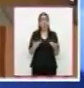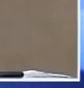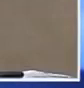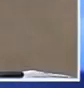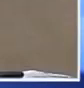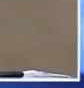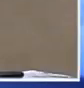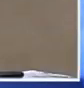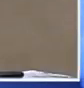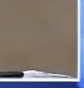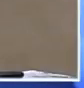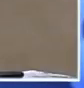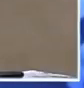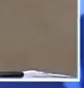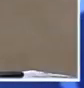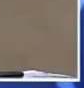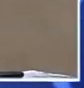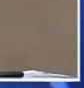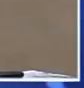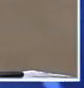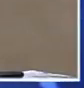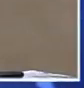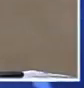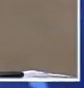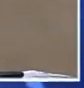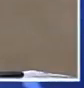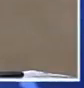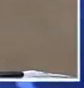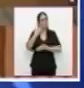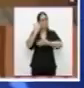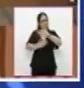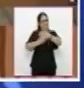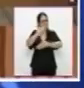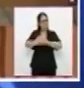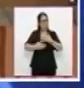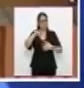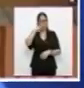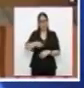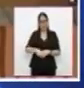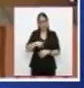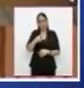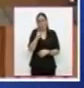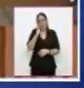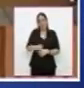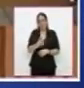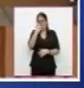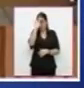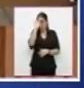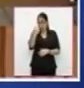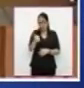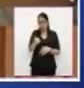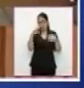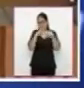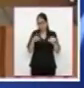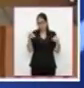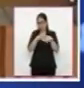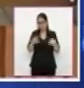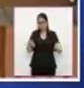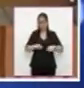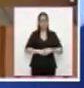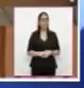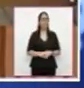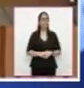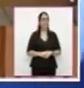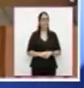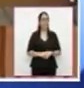cibernéticas a distancia? Creo que hay distintas opciones de modernizar los procesos electorales, por ejemplo, capacitación en, sí,